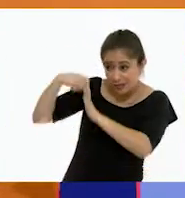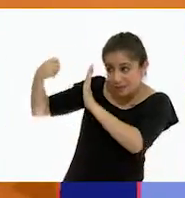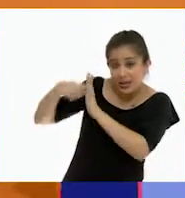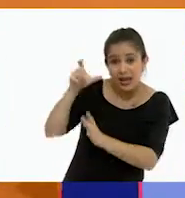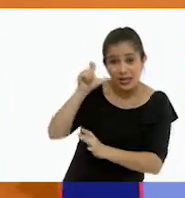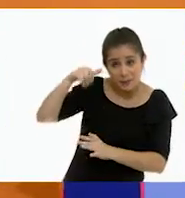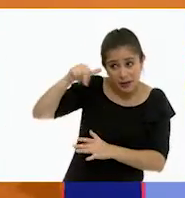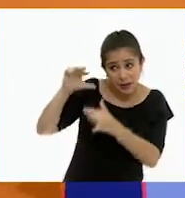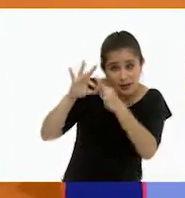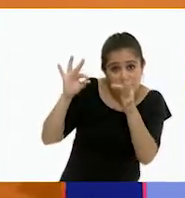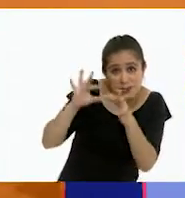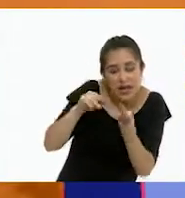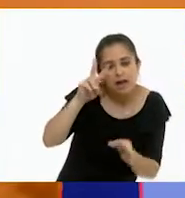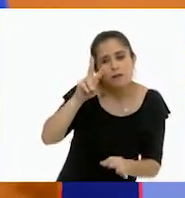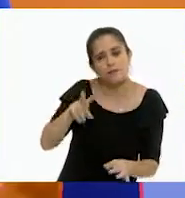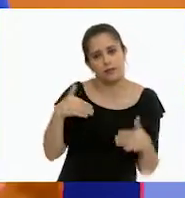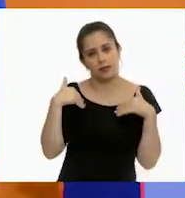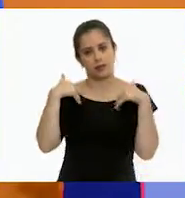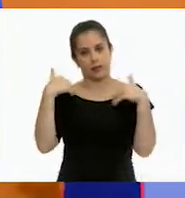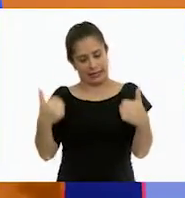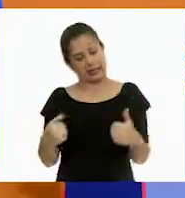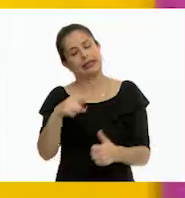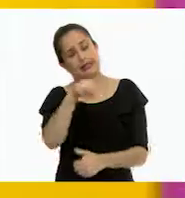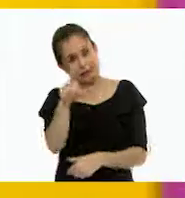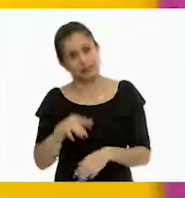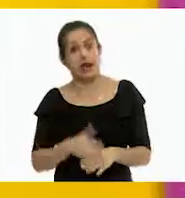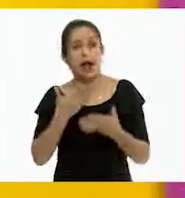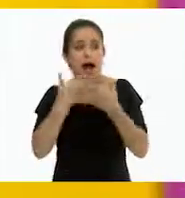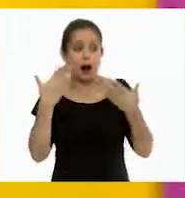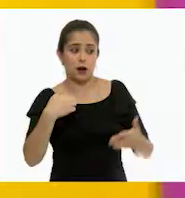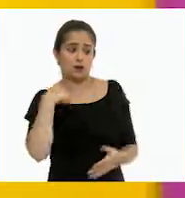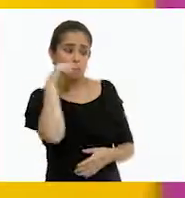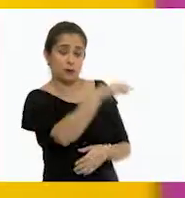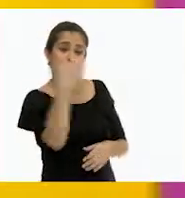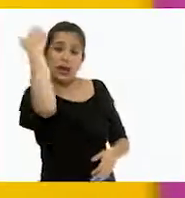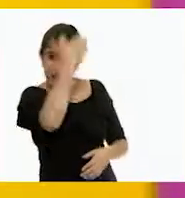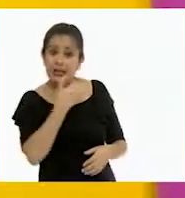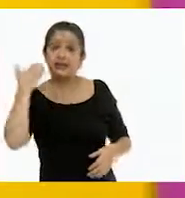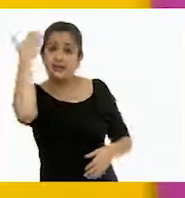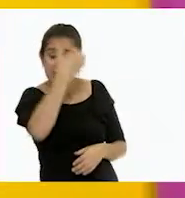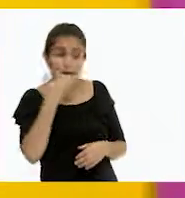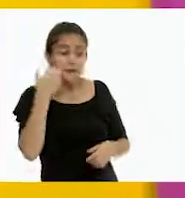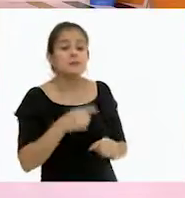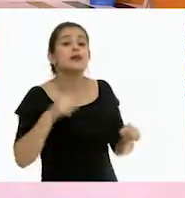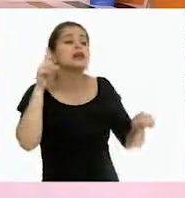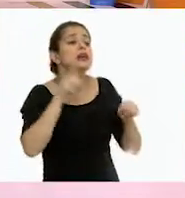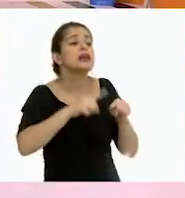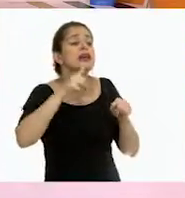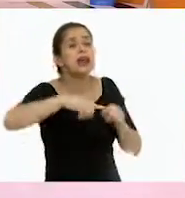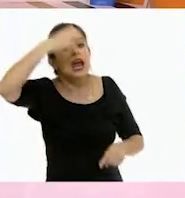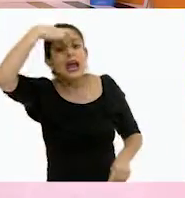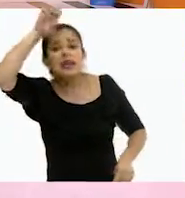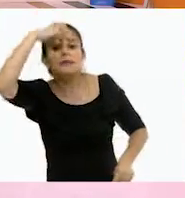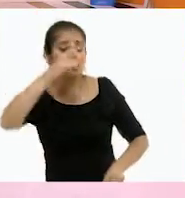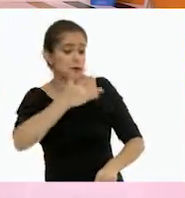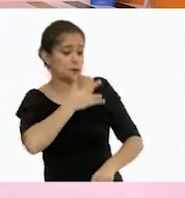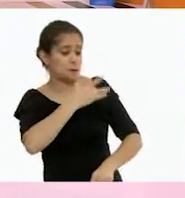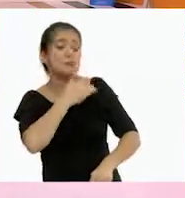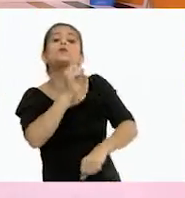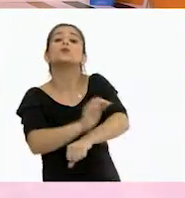el día de hoy. Pero ahora te voy a hacer un examen. Ay, no. Porque recuerda, ¿quiénes son los expertos en educación